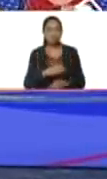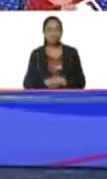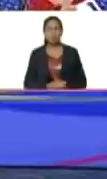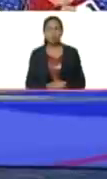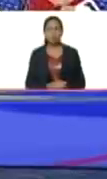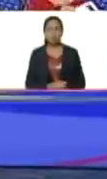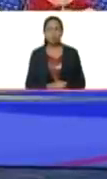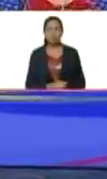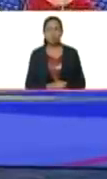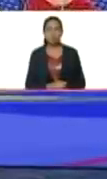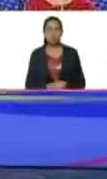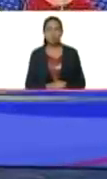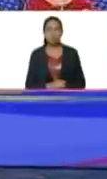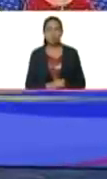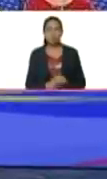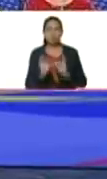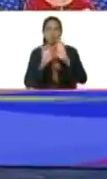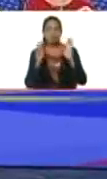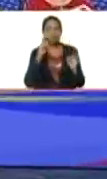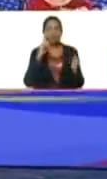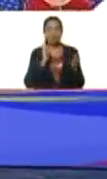en hecho real,